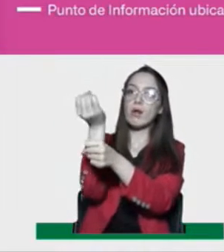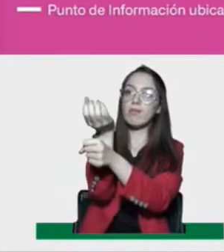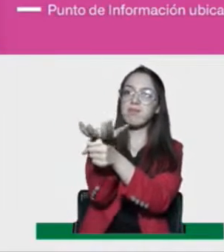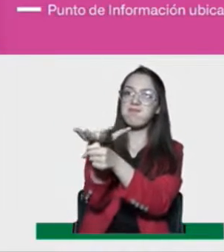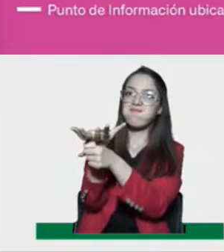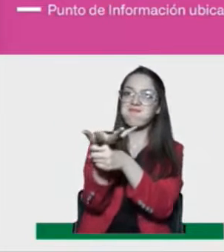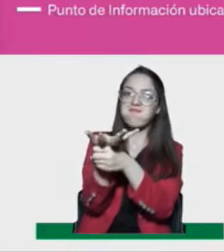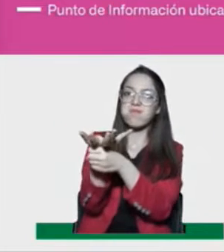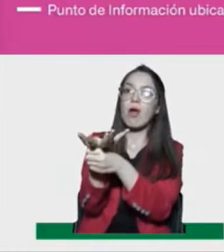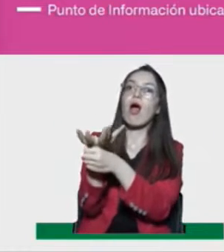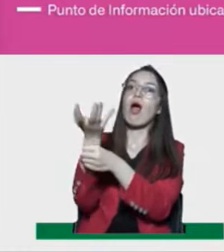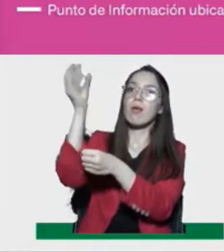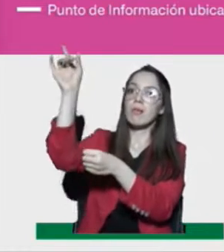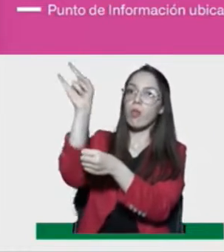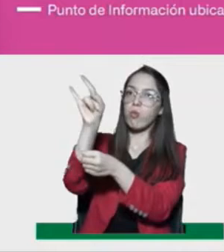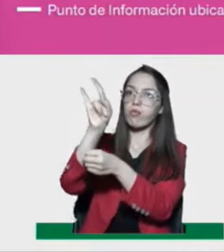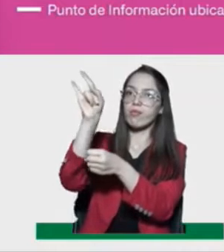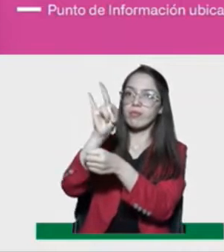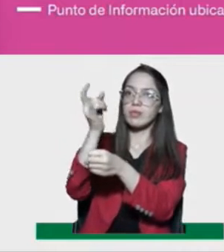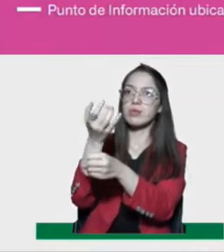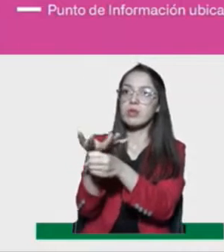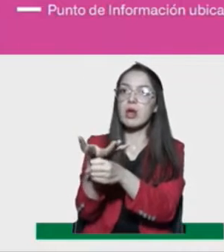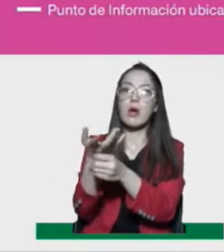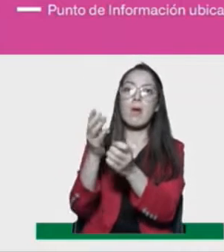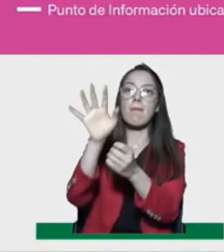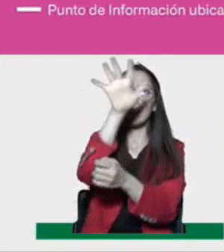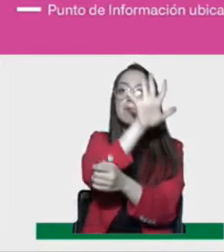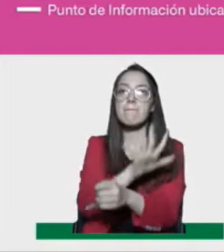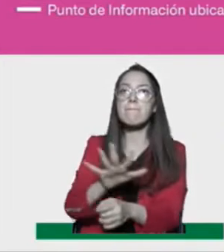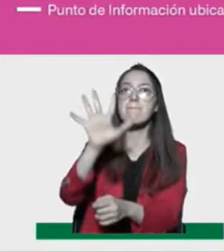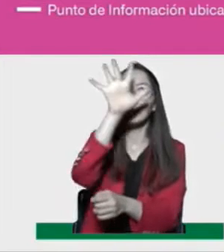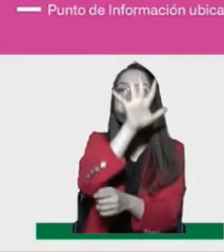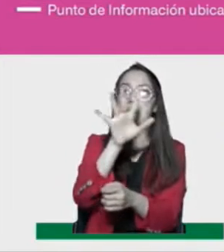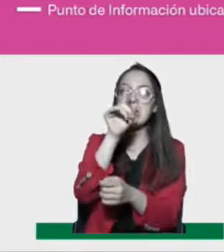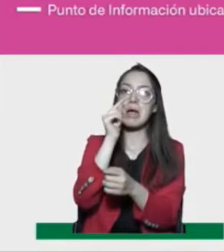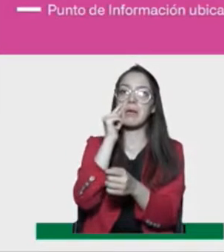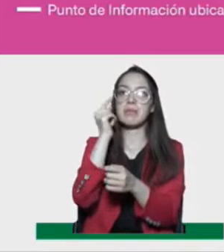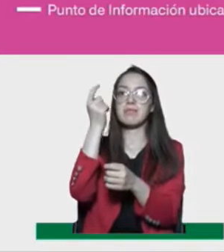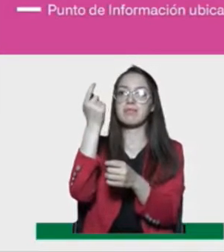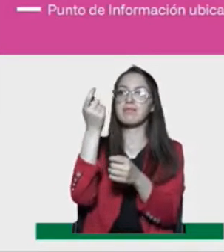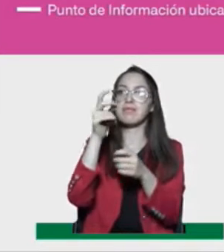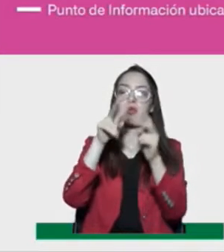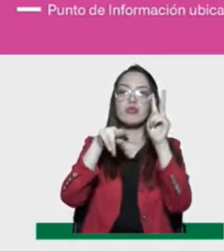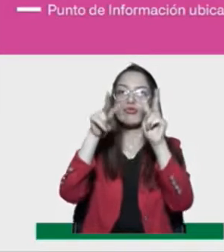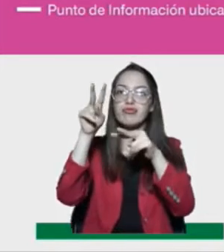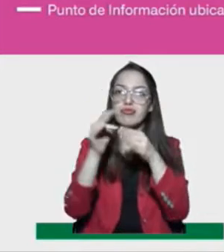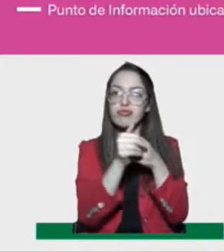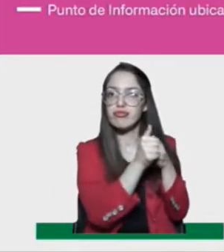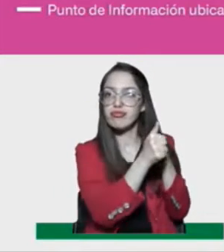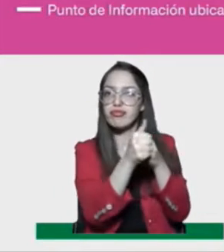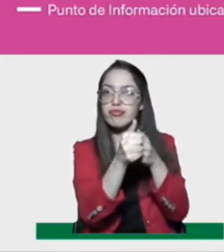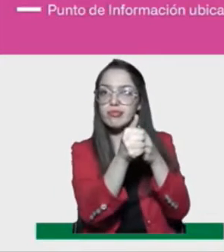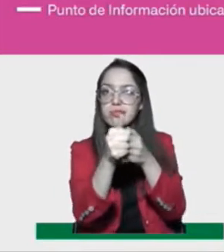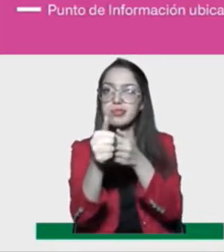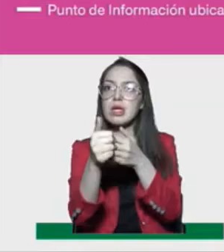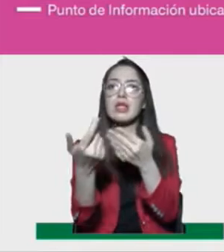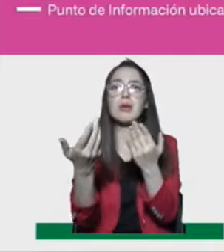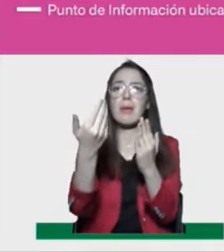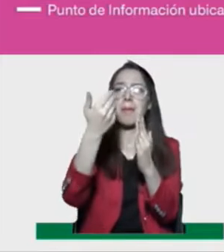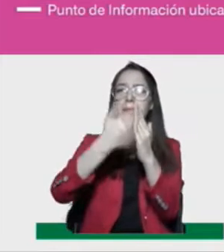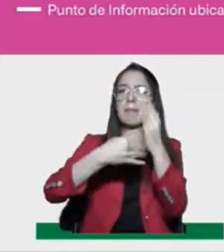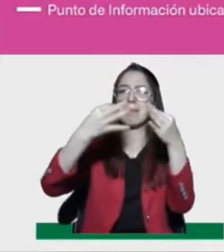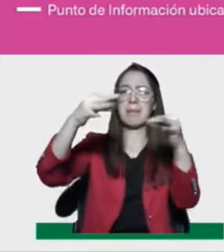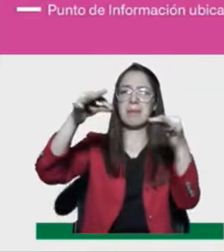con mapas, guías e información turística digital, para ahorro y procesos de sostenibilidad en términos de no utilizar papel